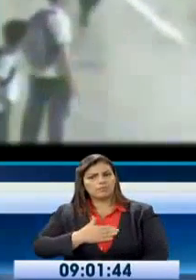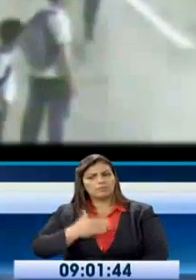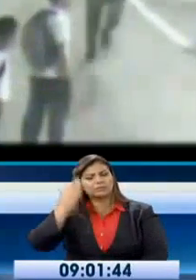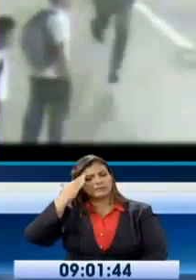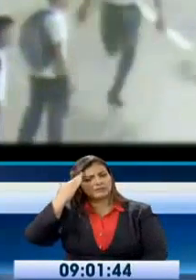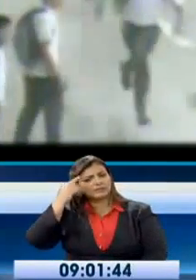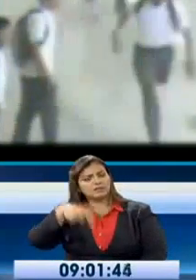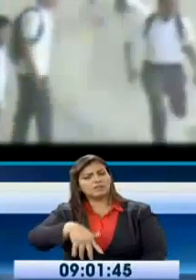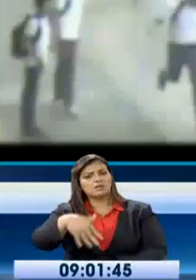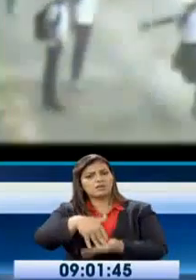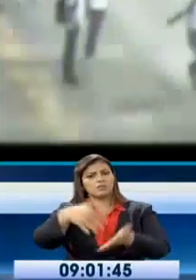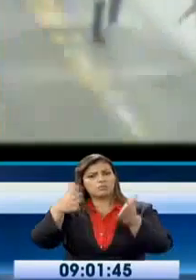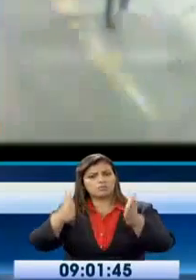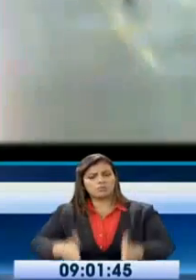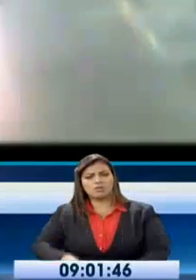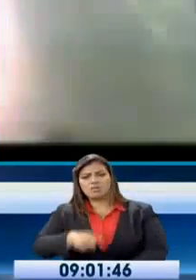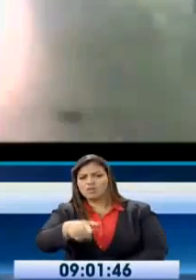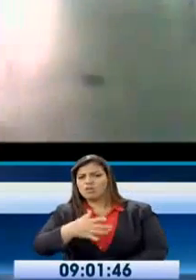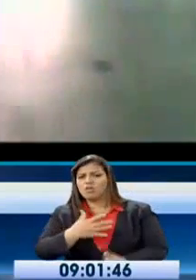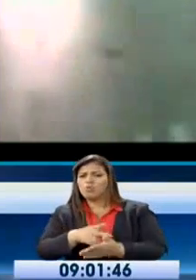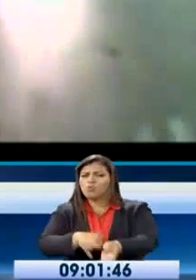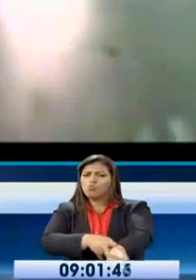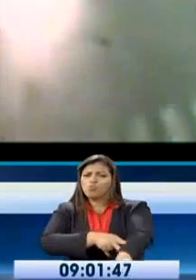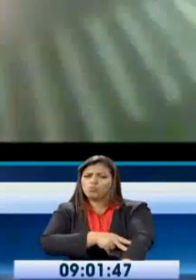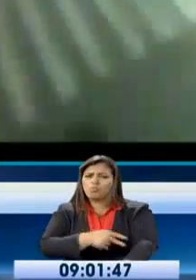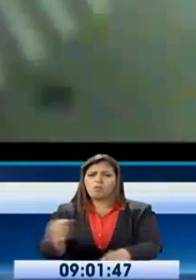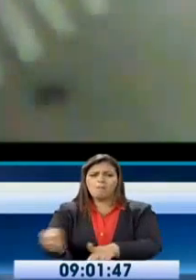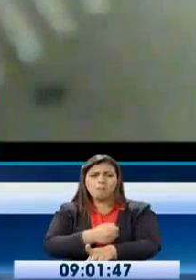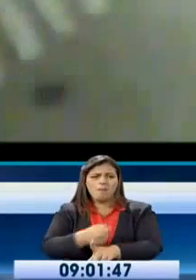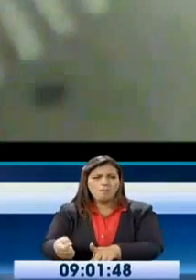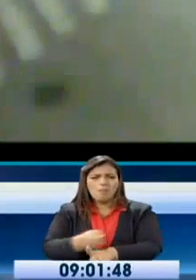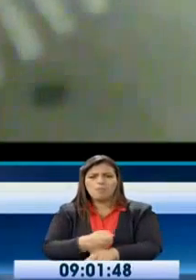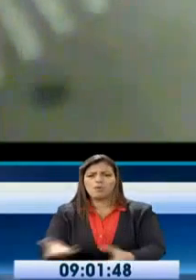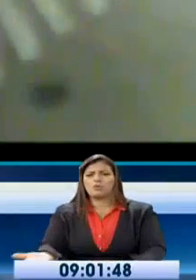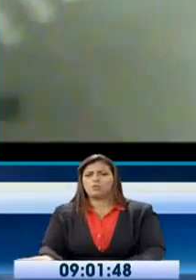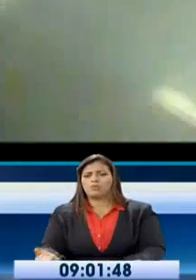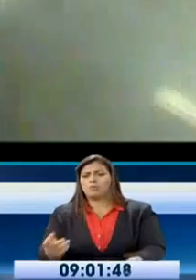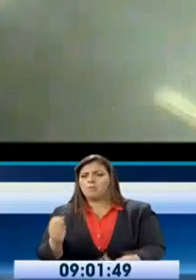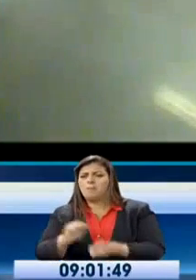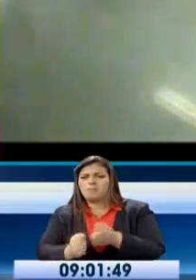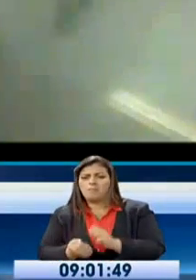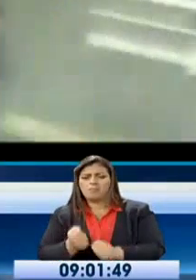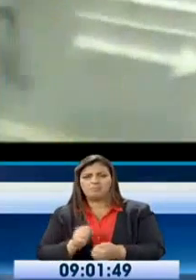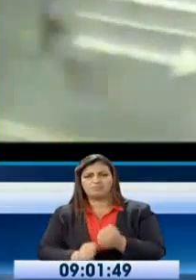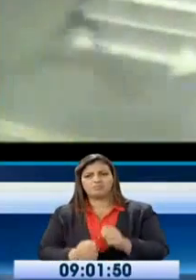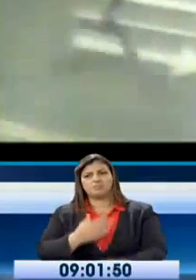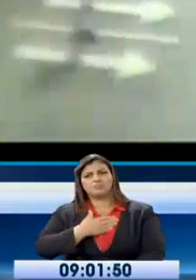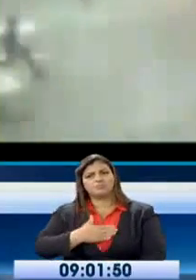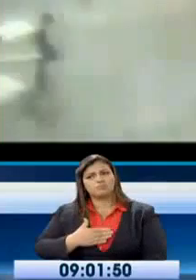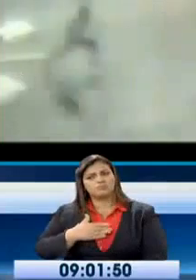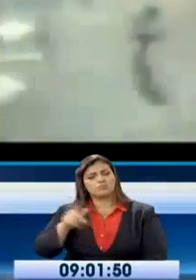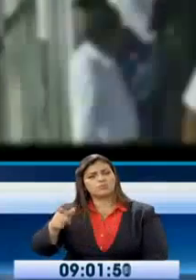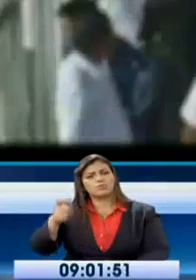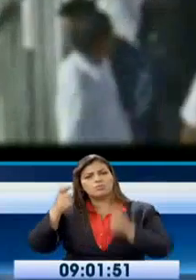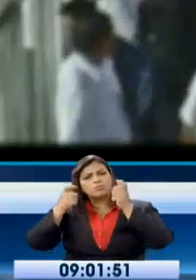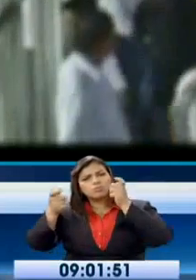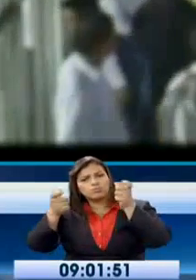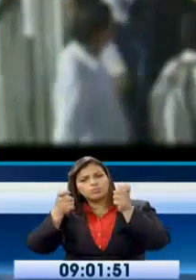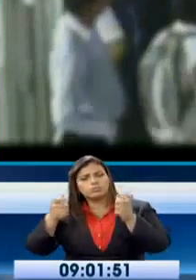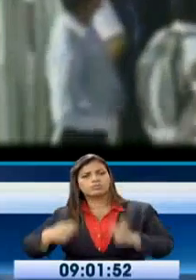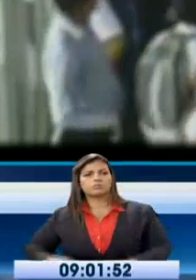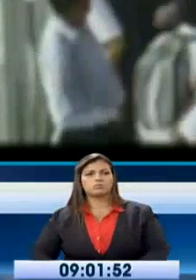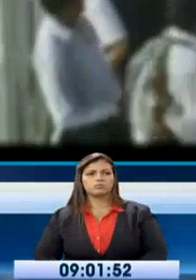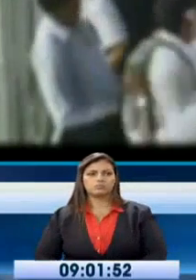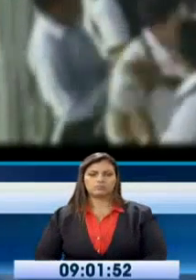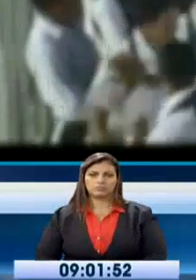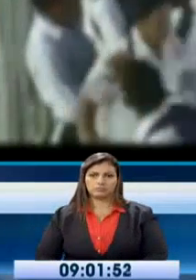los rectores de estos establecimientos educativos, pero... como ya se ha informado en notas anteriores, no